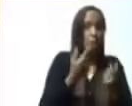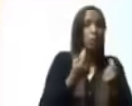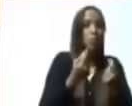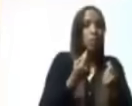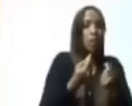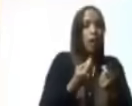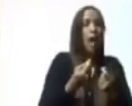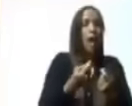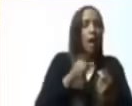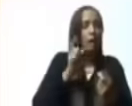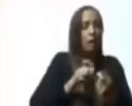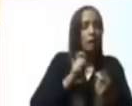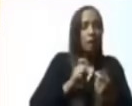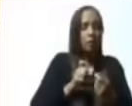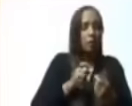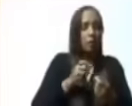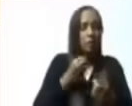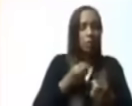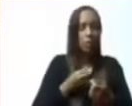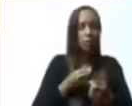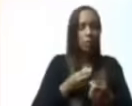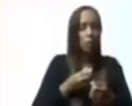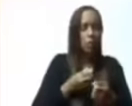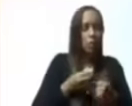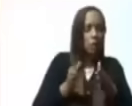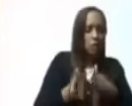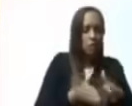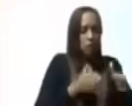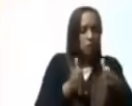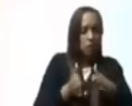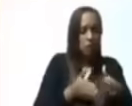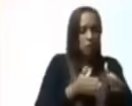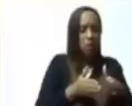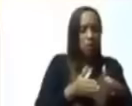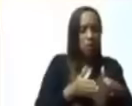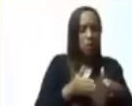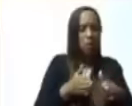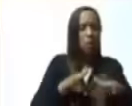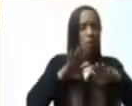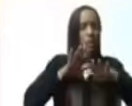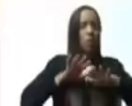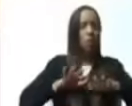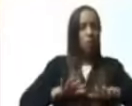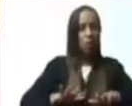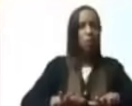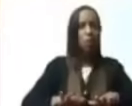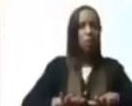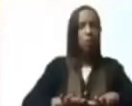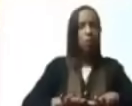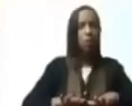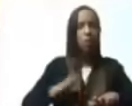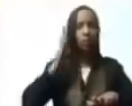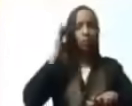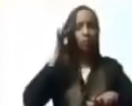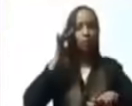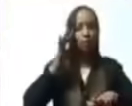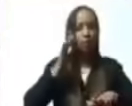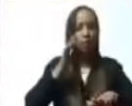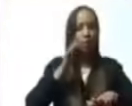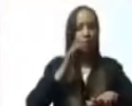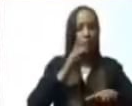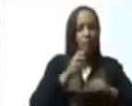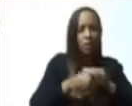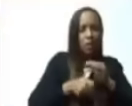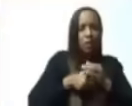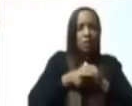emocional por eso cuando nosotros planteamos en el interior de